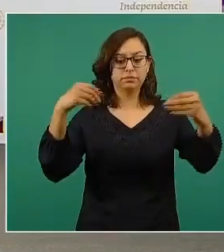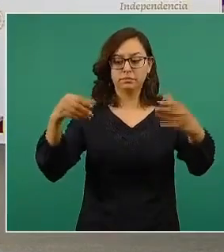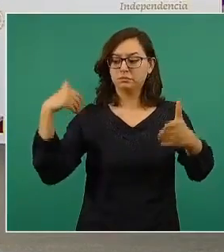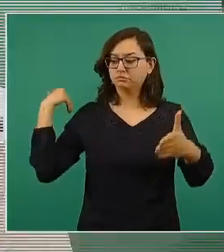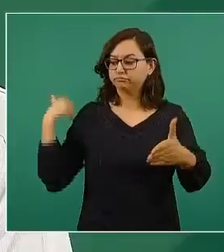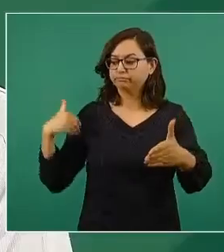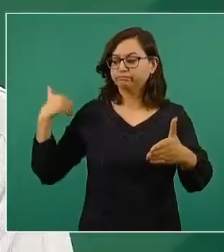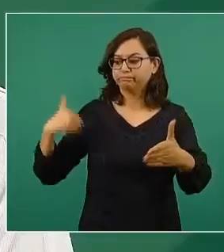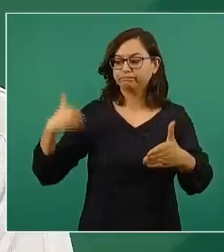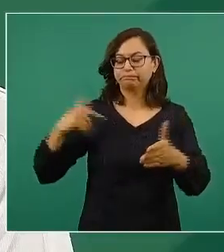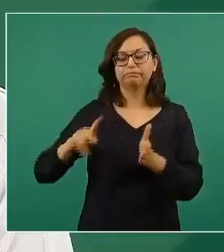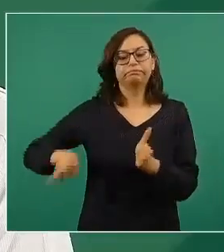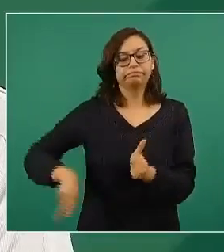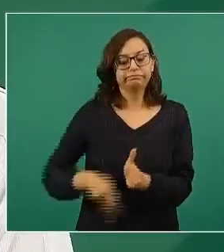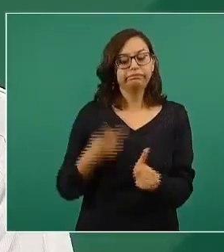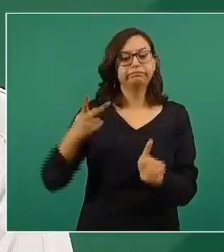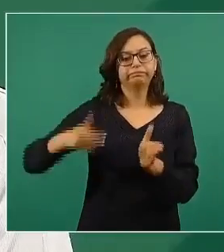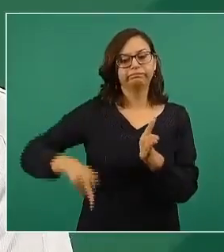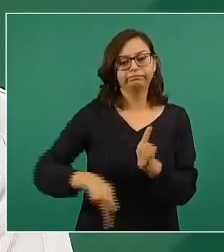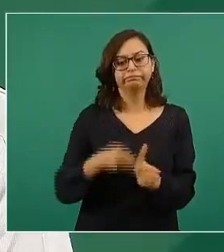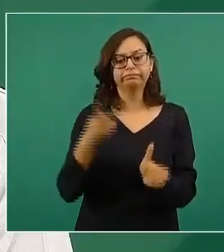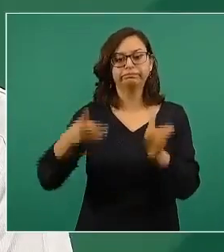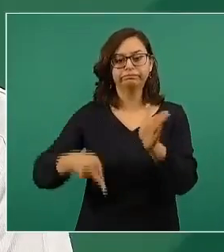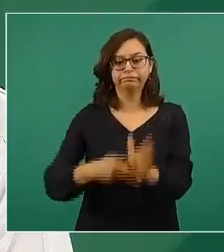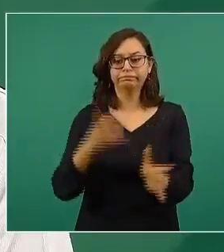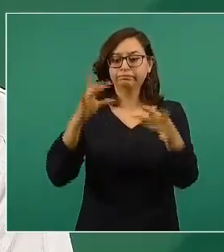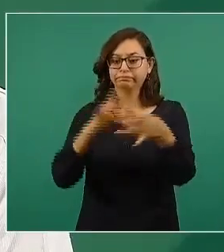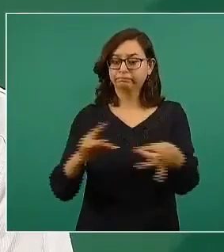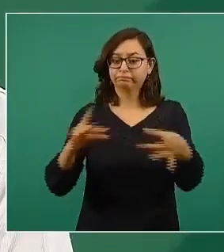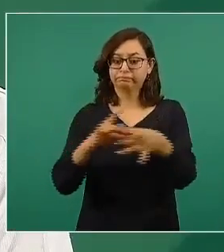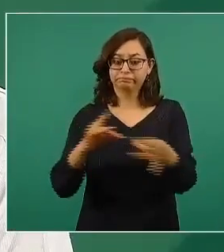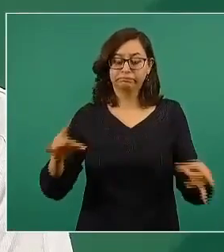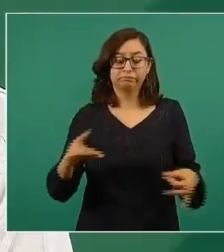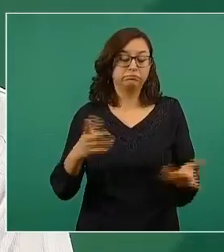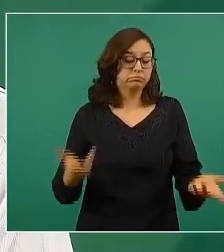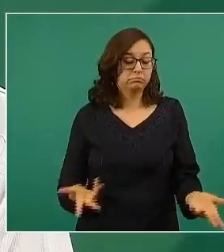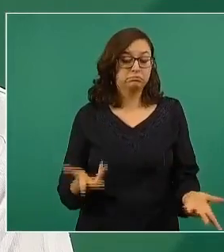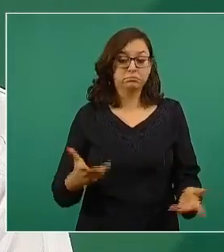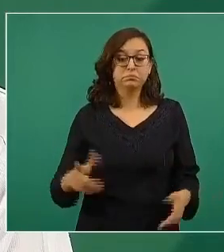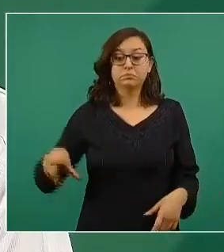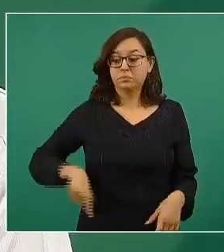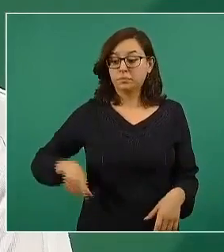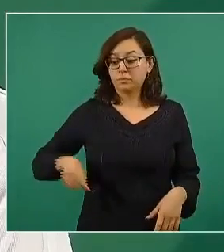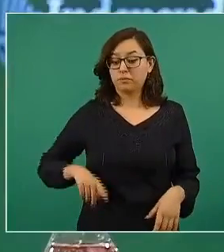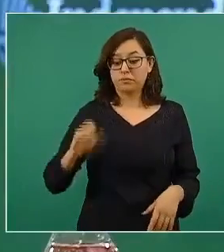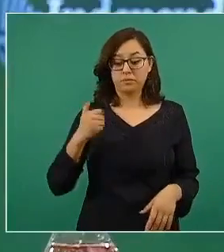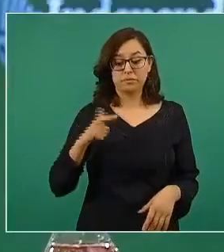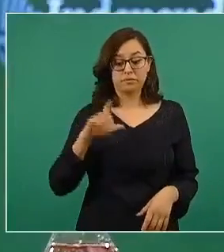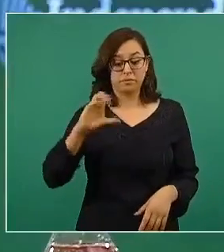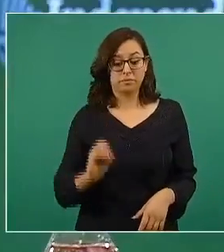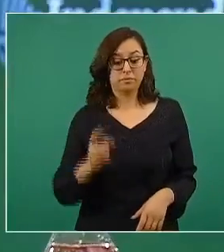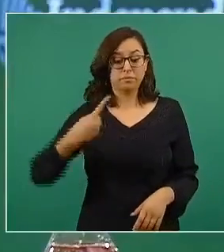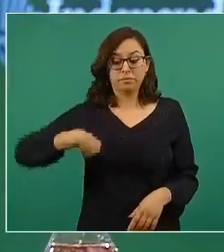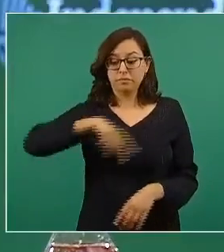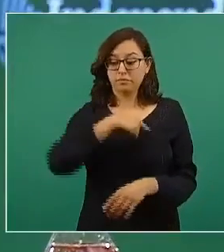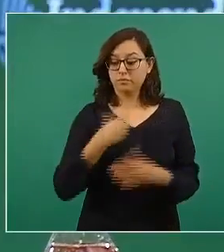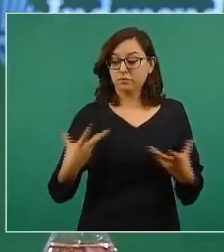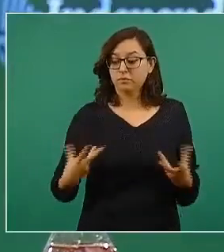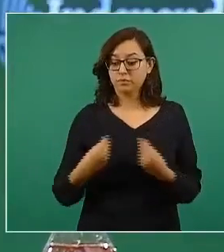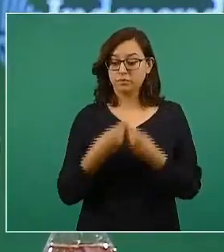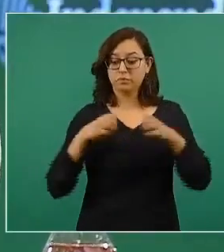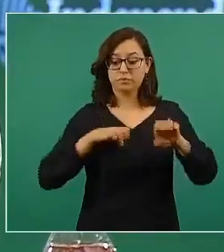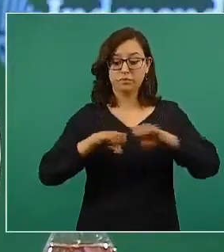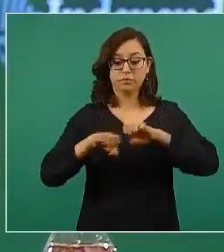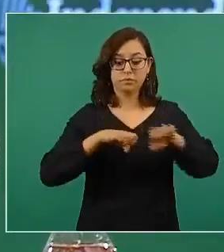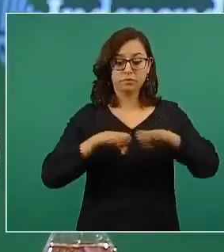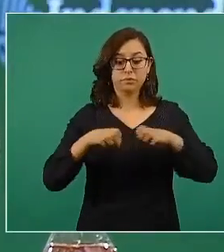esta perspectiva, que es una convicción del gobierno del presidente López Obrador y de quienes tenemos el privilegio de acompañarle